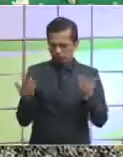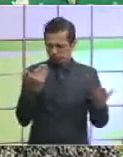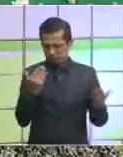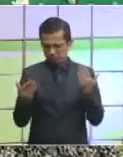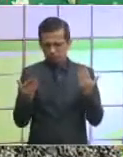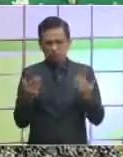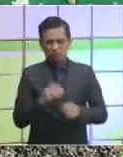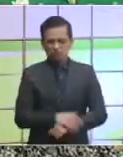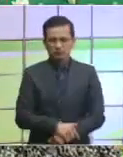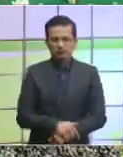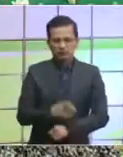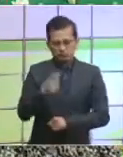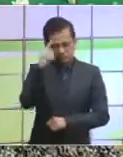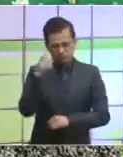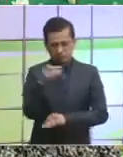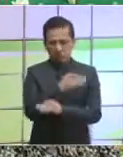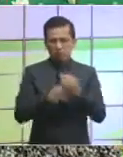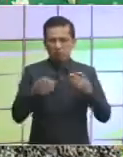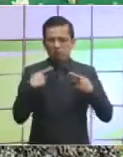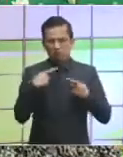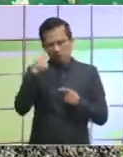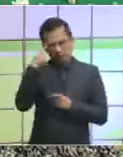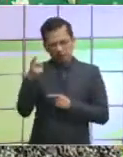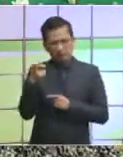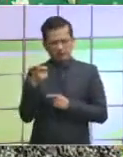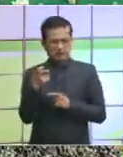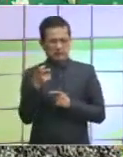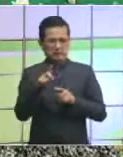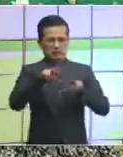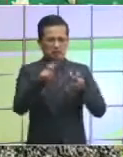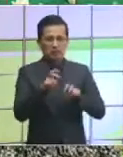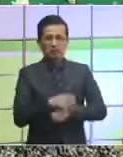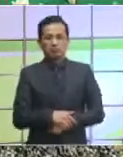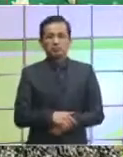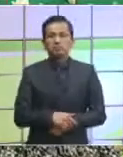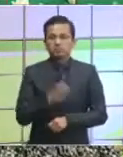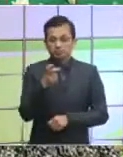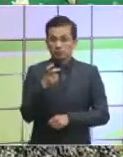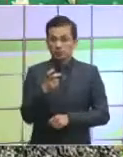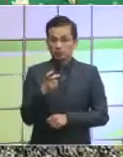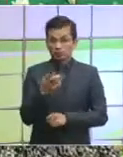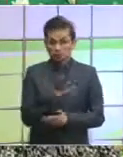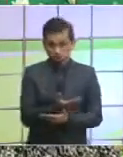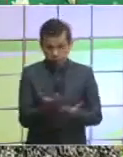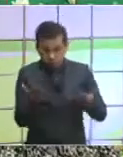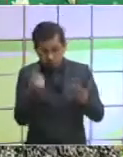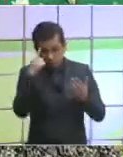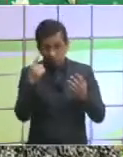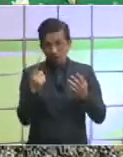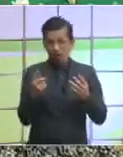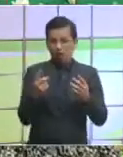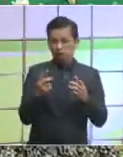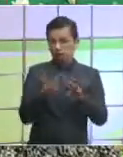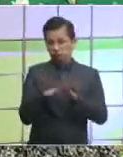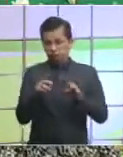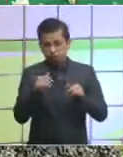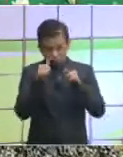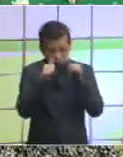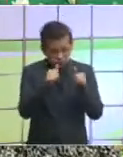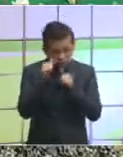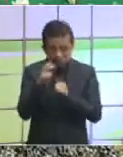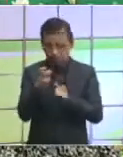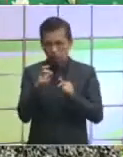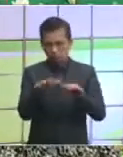complementan el sat y la propia fiscal estos al final este tipo de audiencias son a mi parecer extraordinariamente